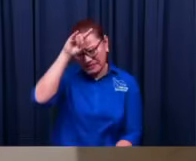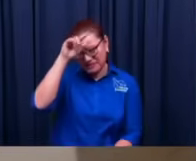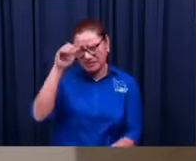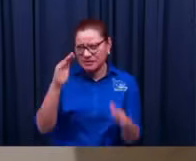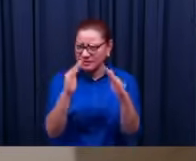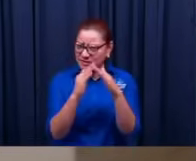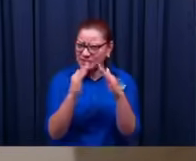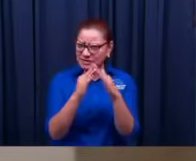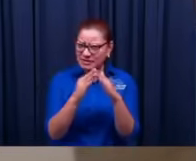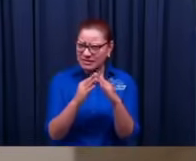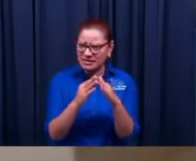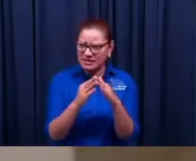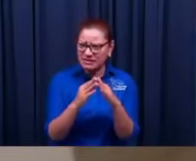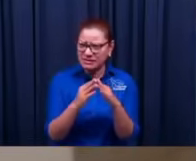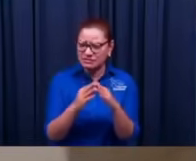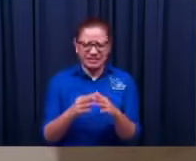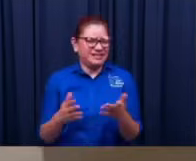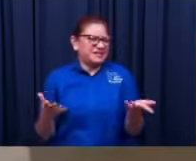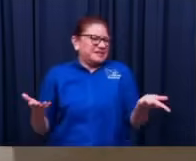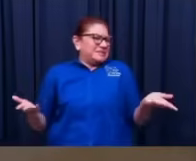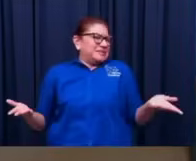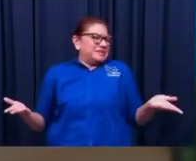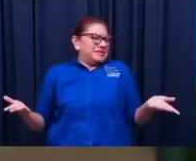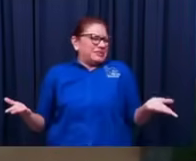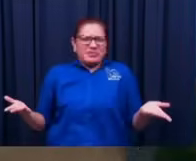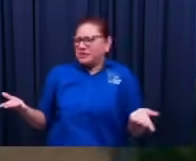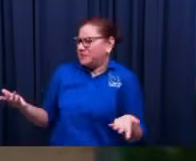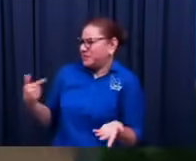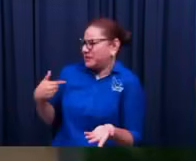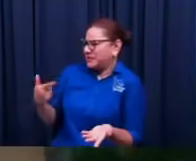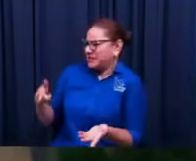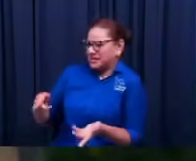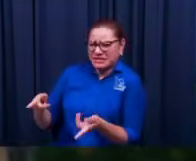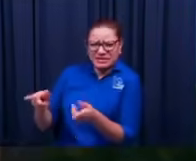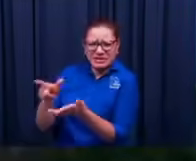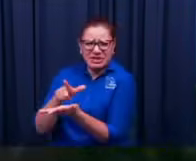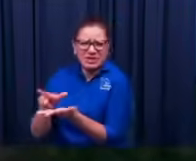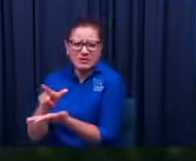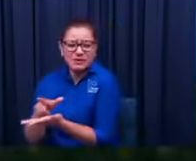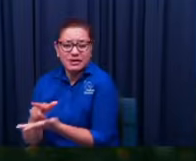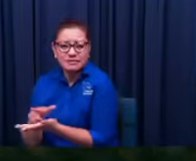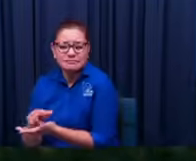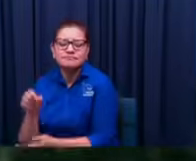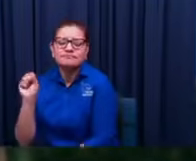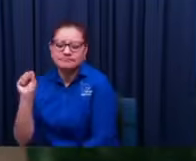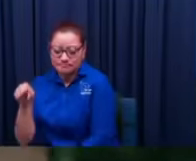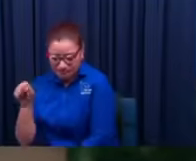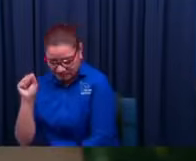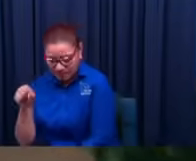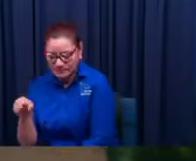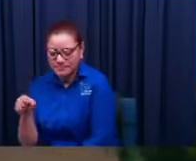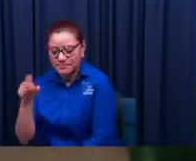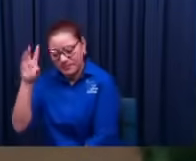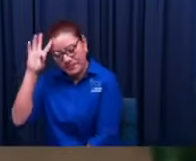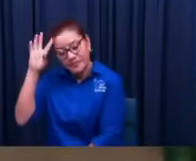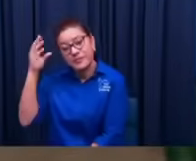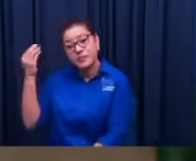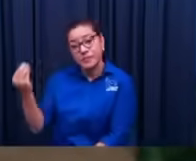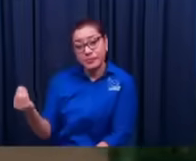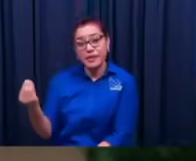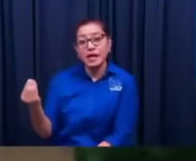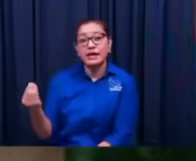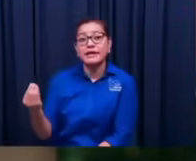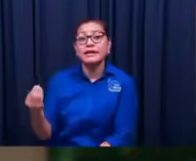será que...? Pero alguien dirá, no, pero eso no puede ser. ¿Cómo que no puede ser si el Señor puede enviar plagas? Y también dice la Biblia,